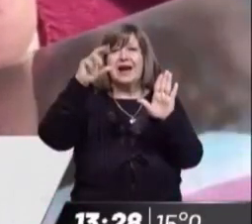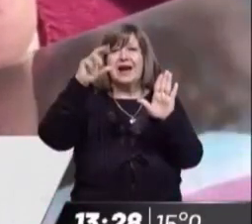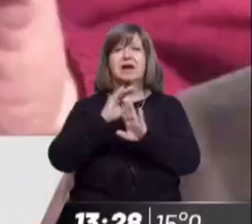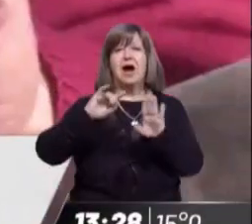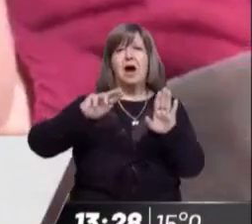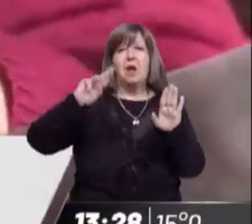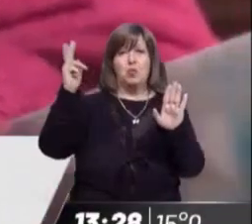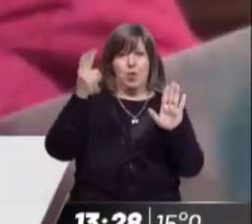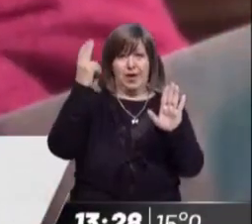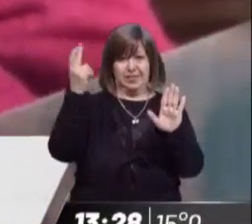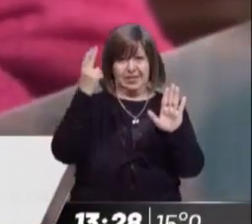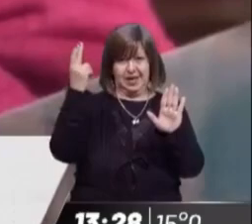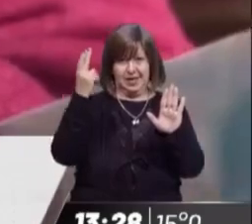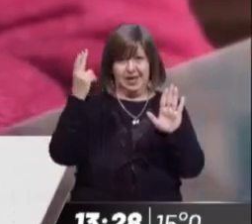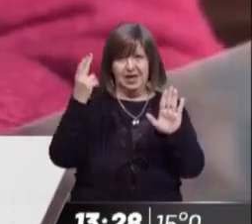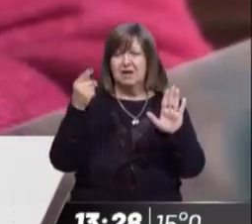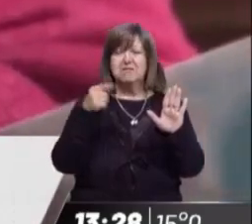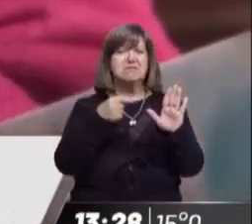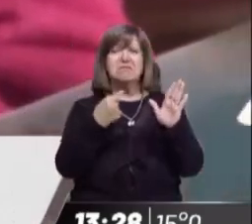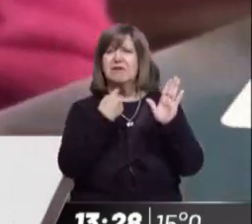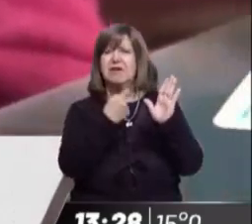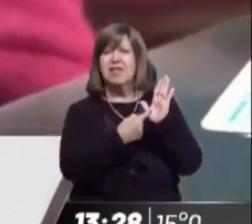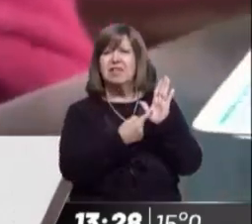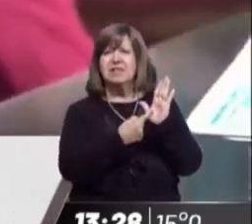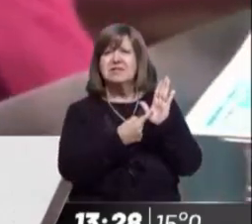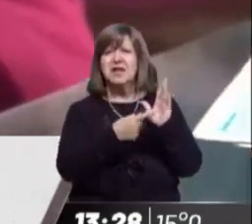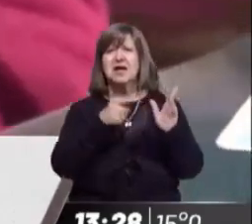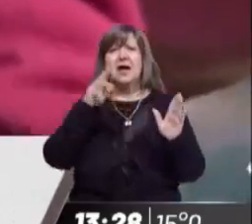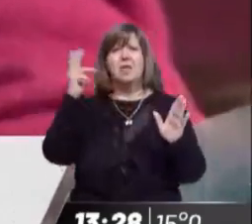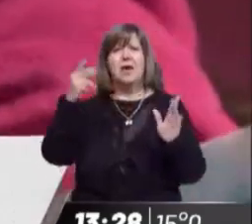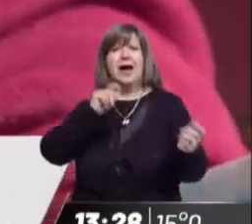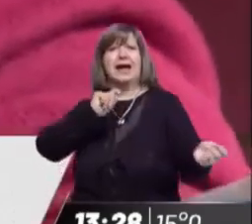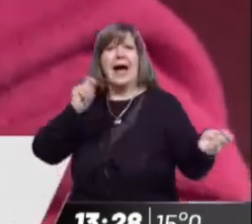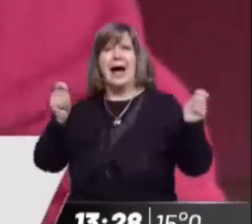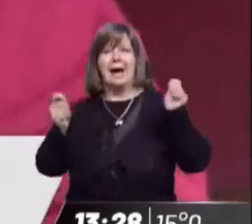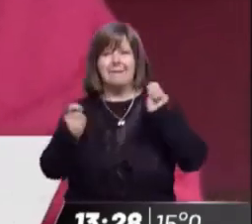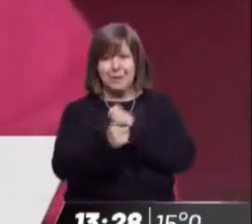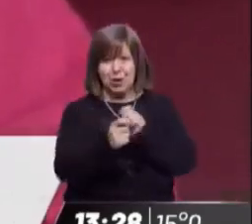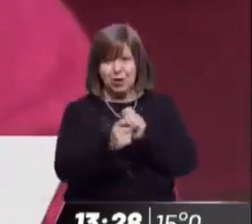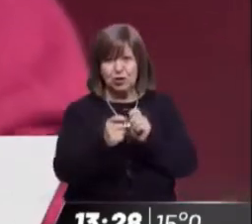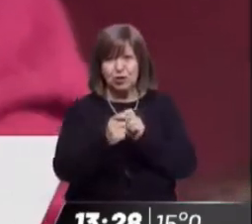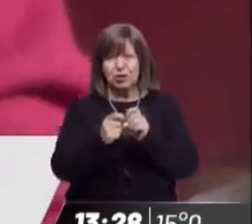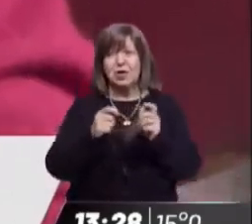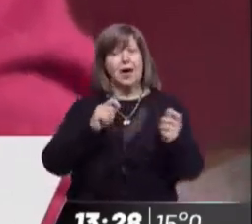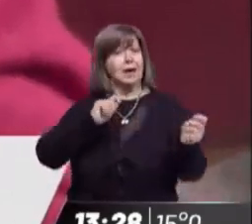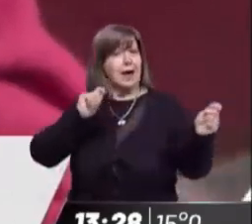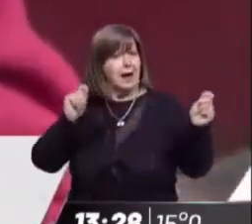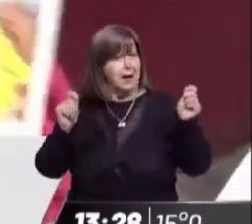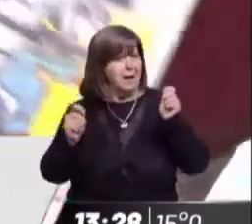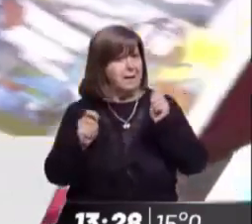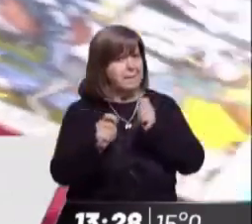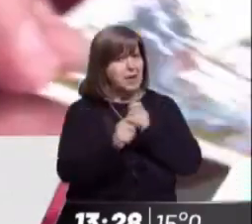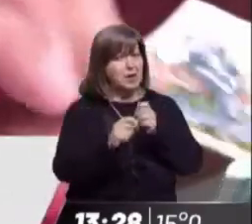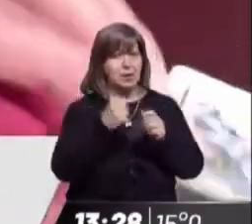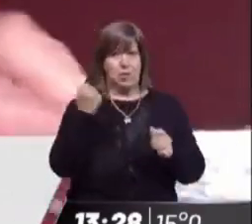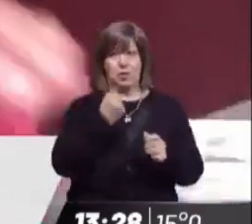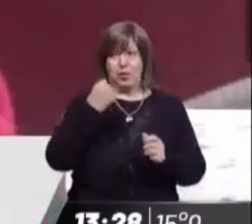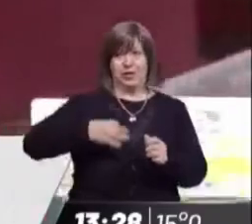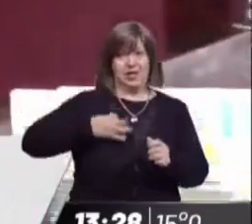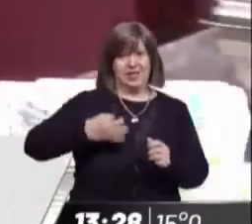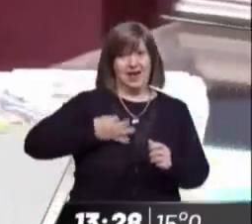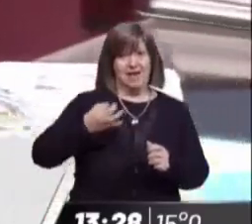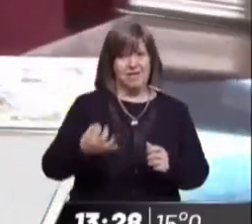está relacionado a a los cambios pero Qué cambios aquellos cambios trascendentales